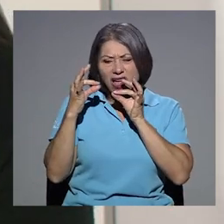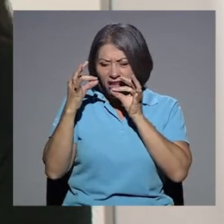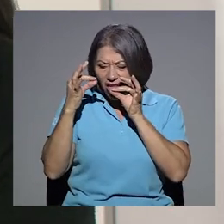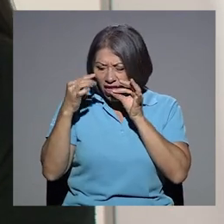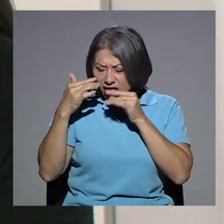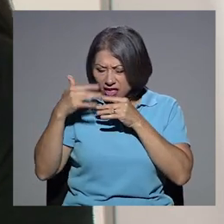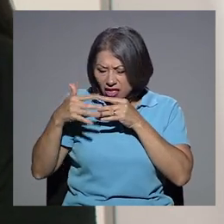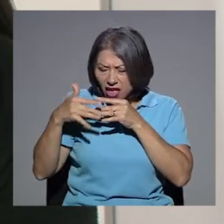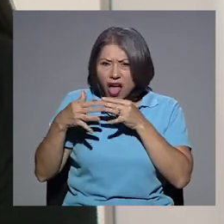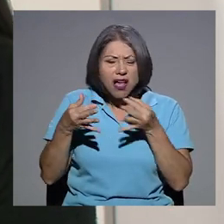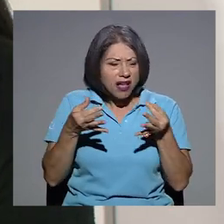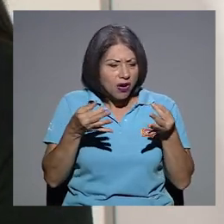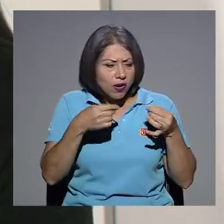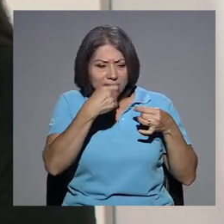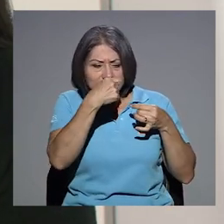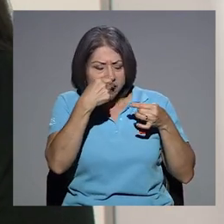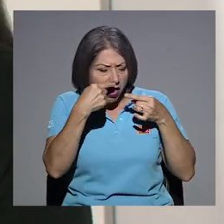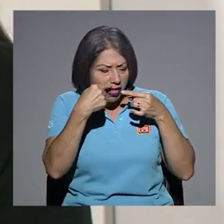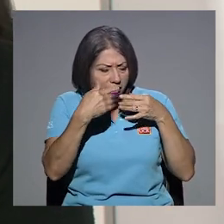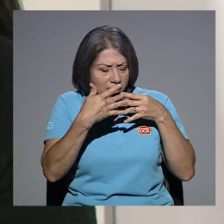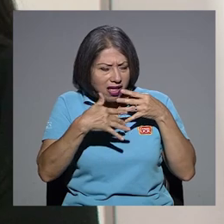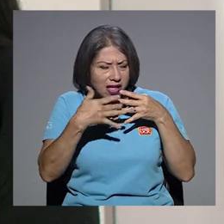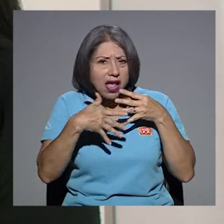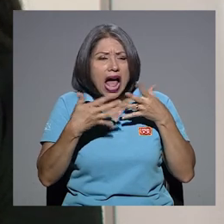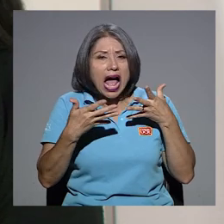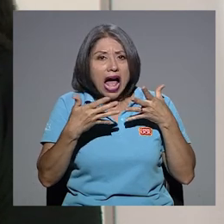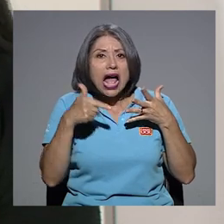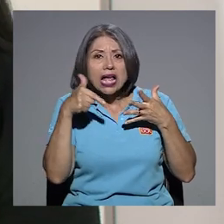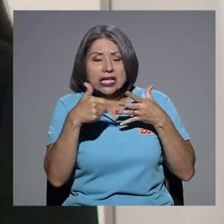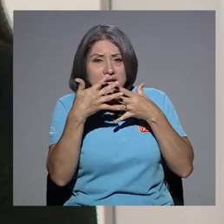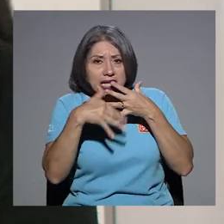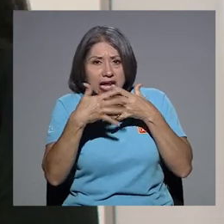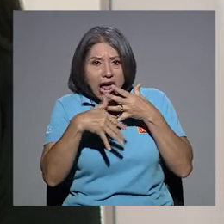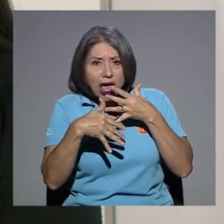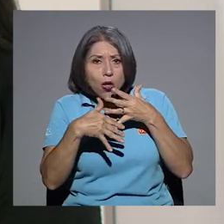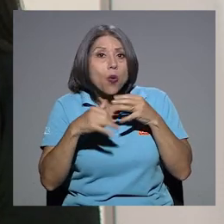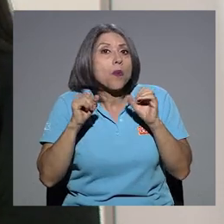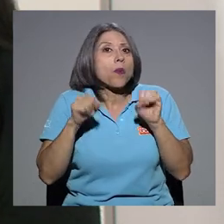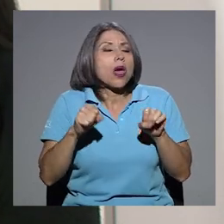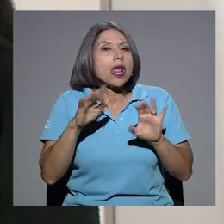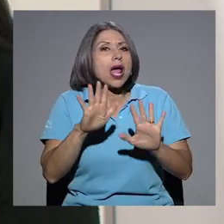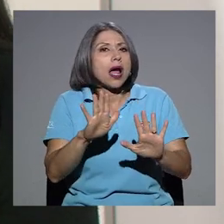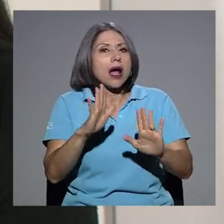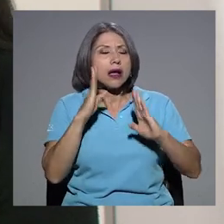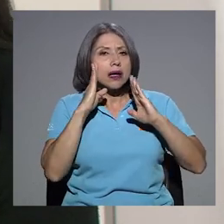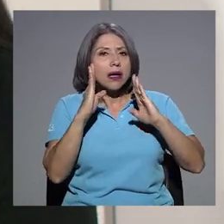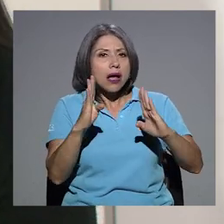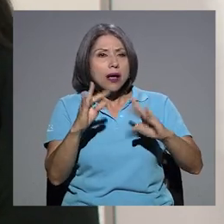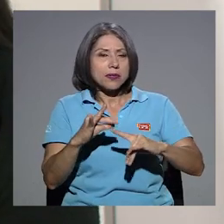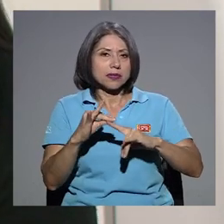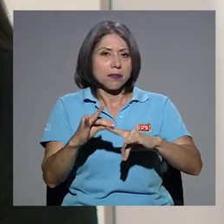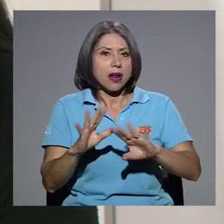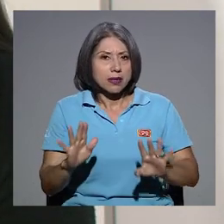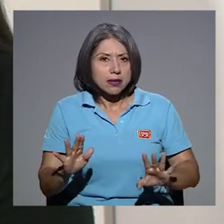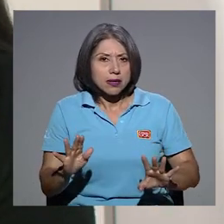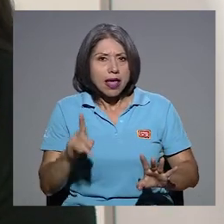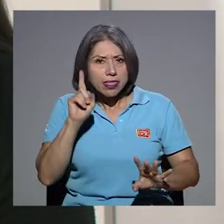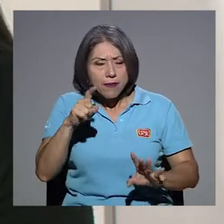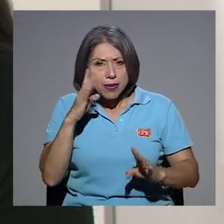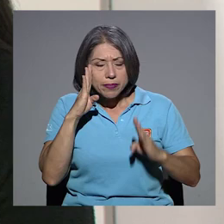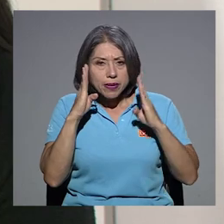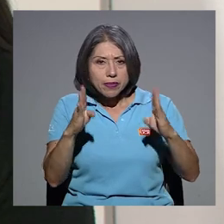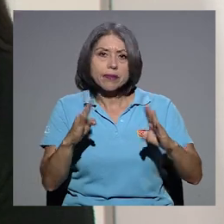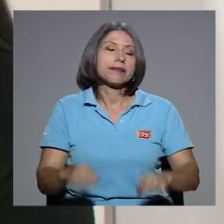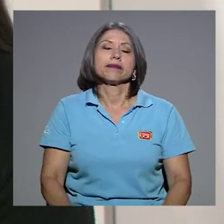sangré o pasé el hilo y veo que el hilo sale rojito. Ese sangrado es un signo de alerta, es el signo principal de